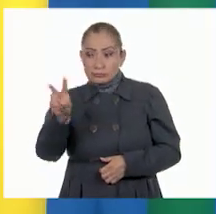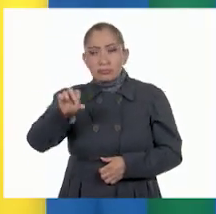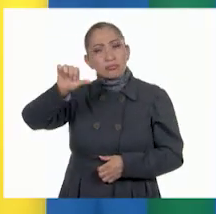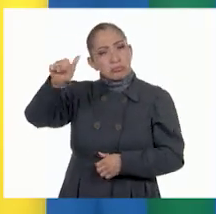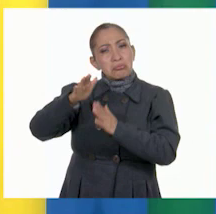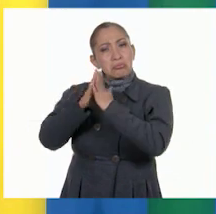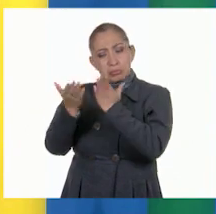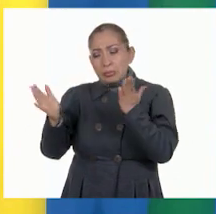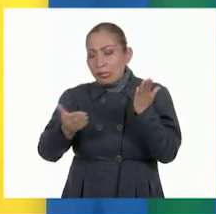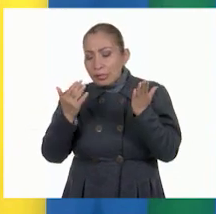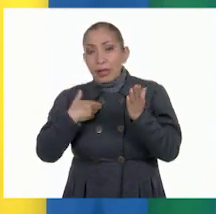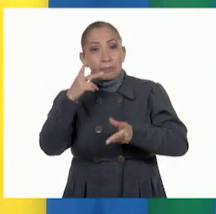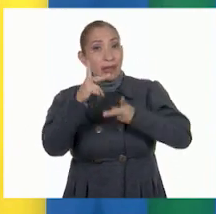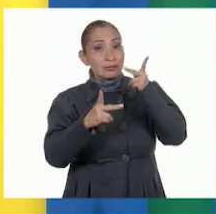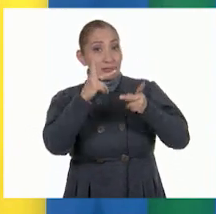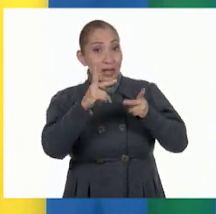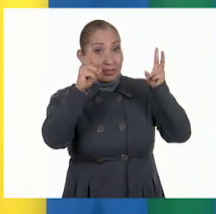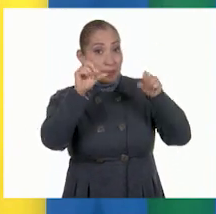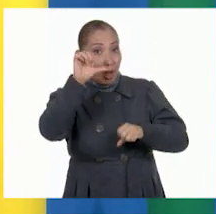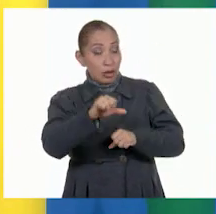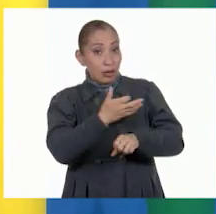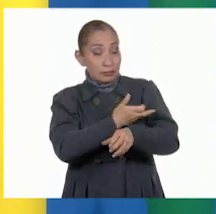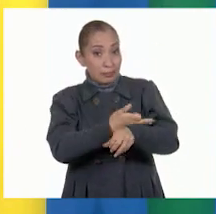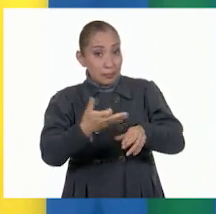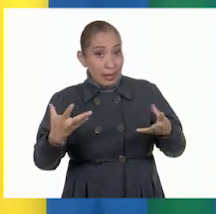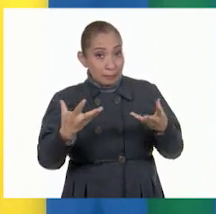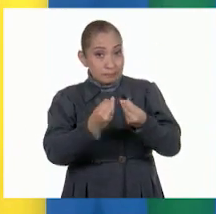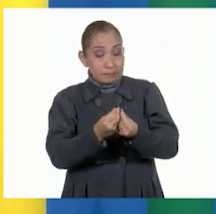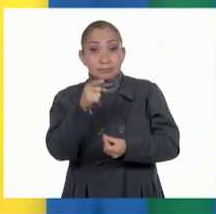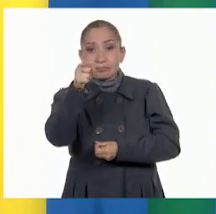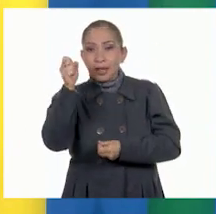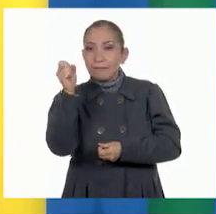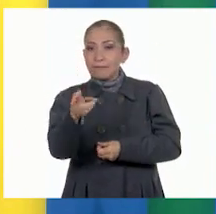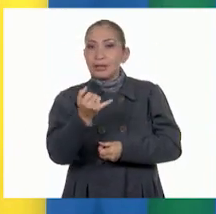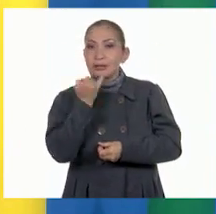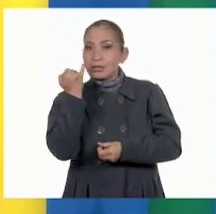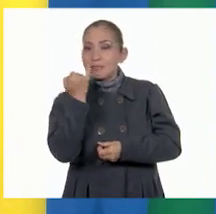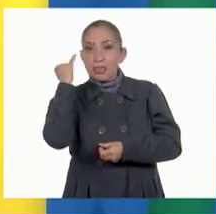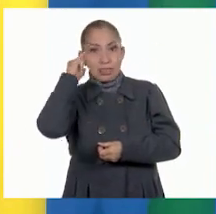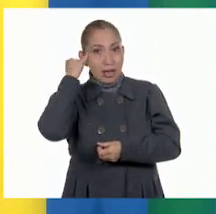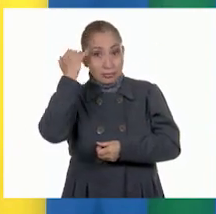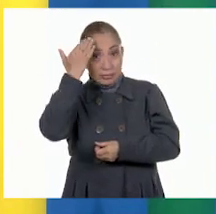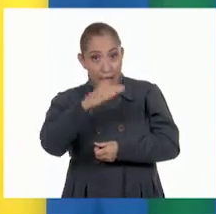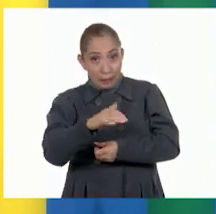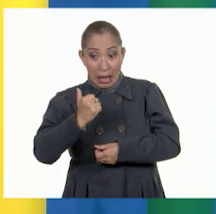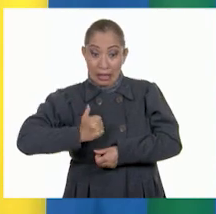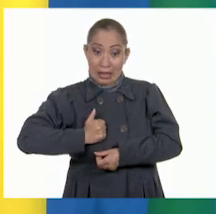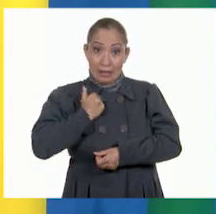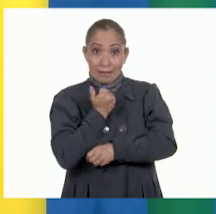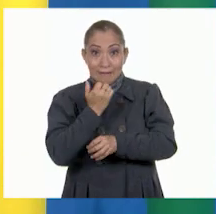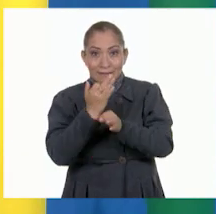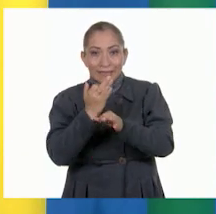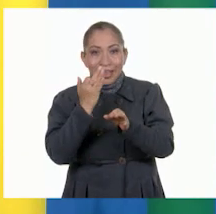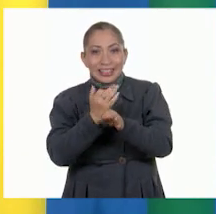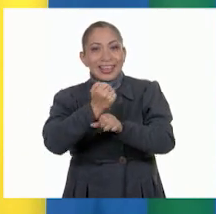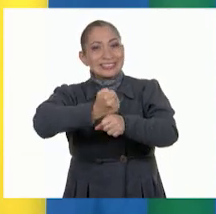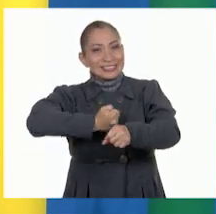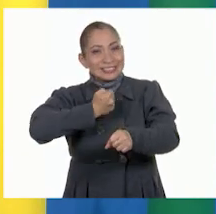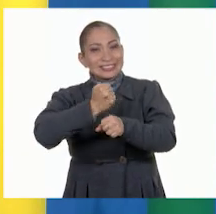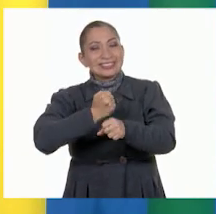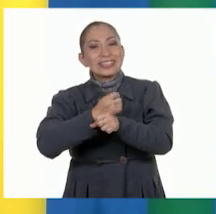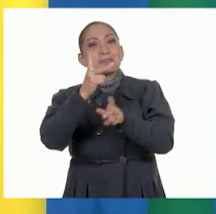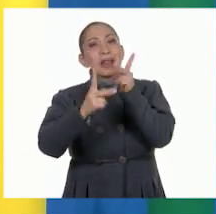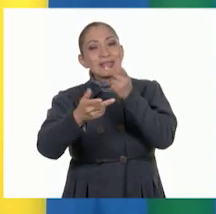otros libros y comenta el tema de hoy con tu familia. Si tienes la fortuna de hablar una lengua indígena, aprovecha también este momento para practicarla